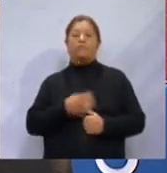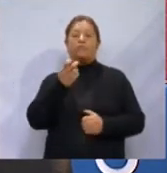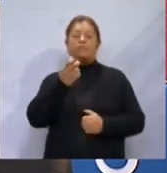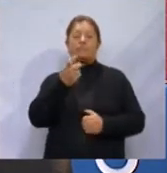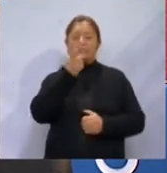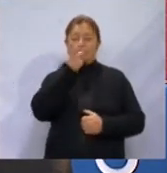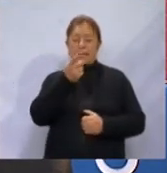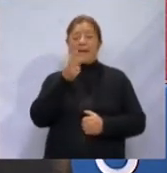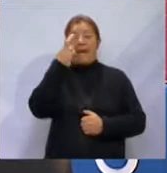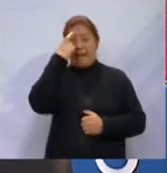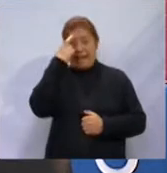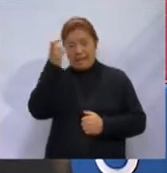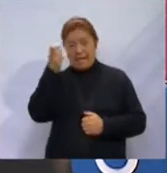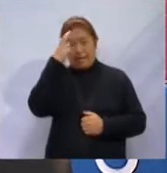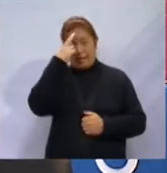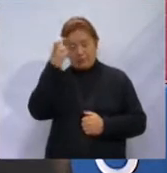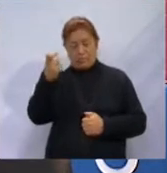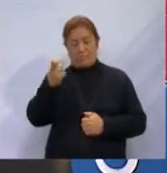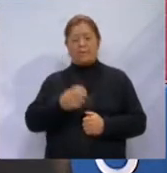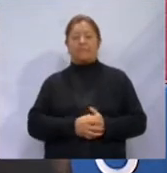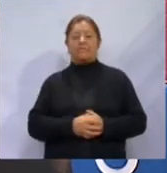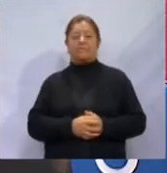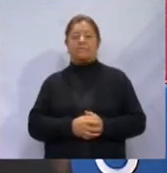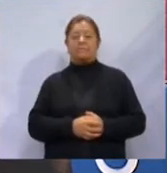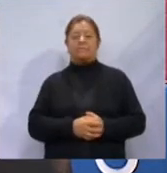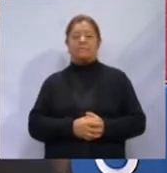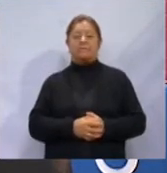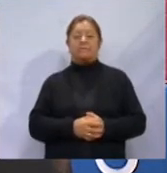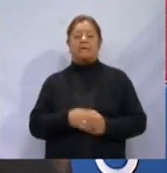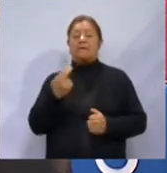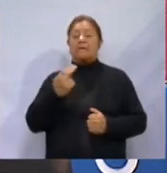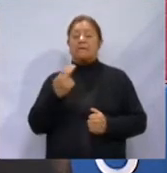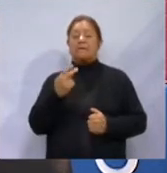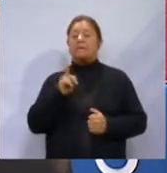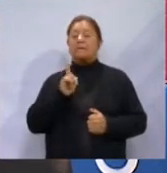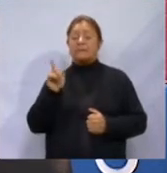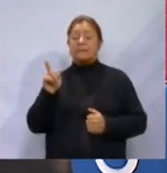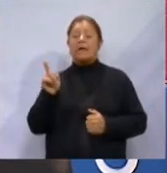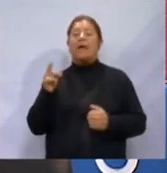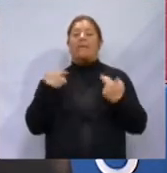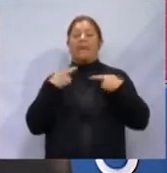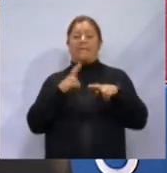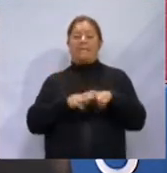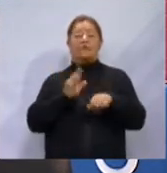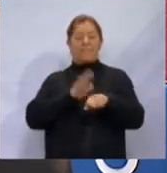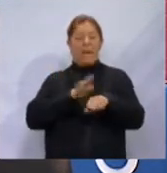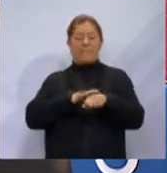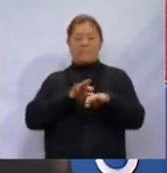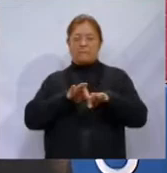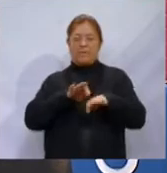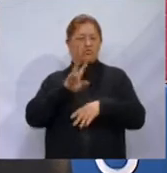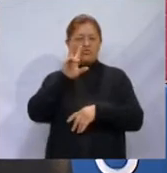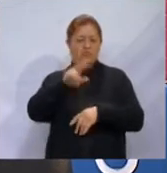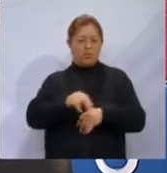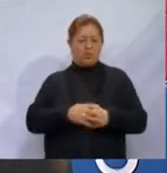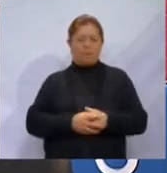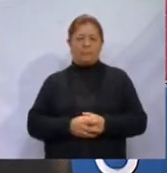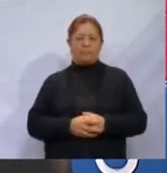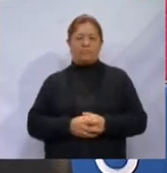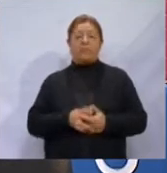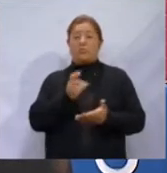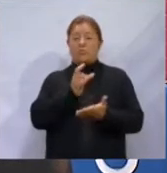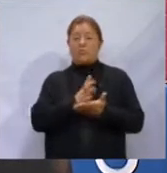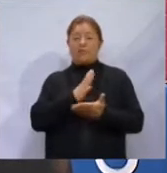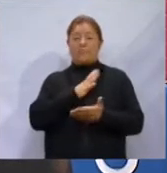decimos razonables, porque debe de ser que no lleve una carga de trabajo extra Por lo contrario, solamente debemos